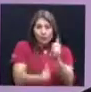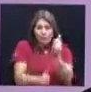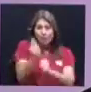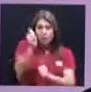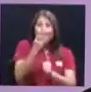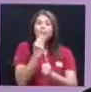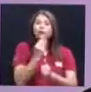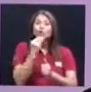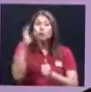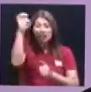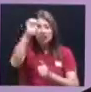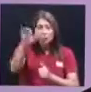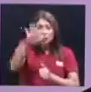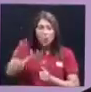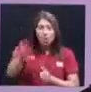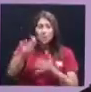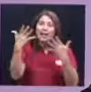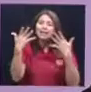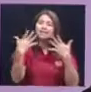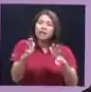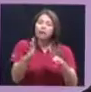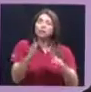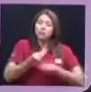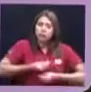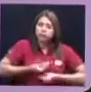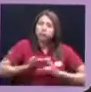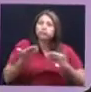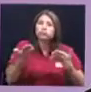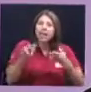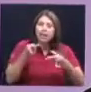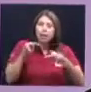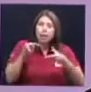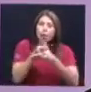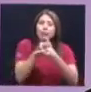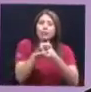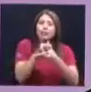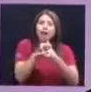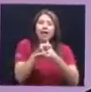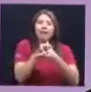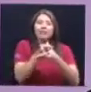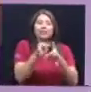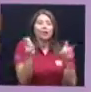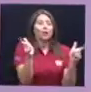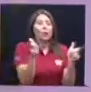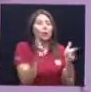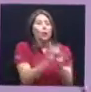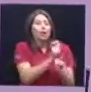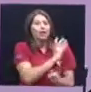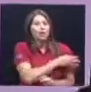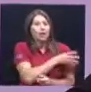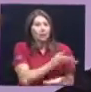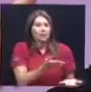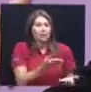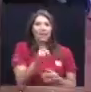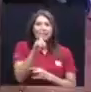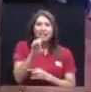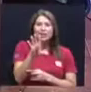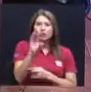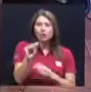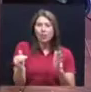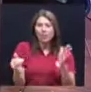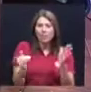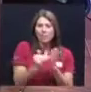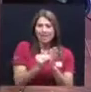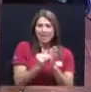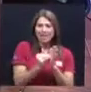Europa se han manifestado en contra de del Exterminio de los palestinos 1,000 rabinos marcharon